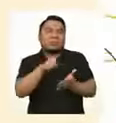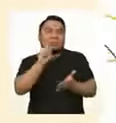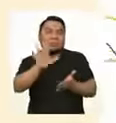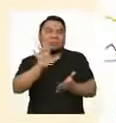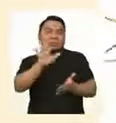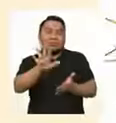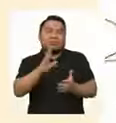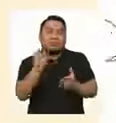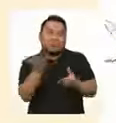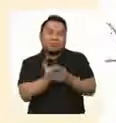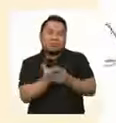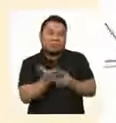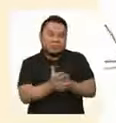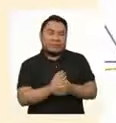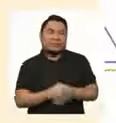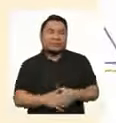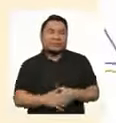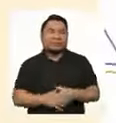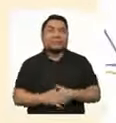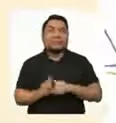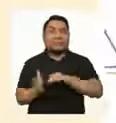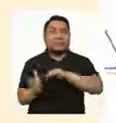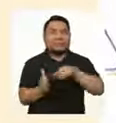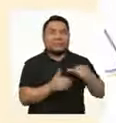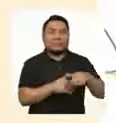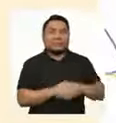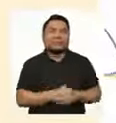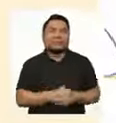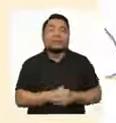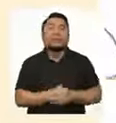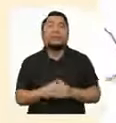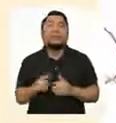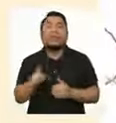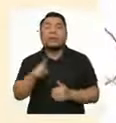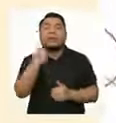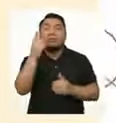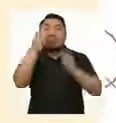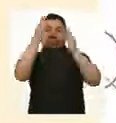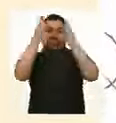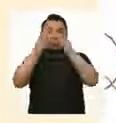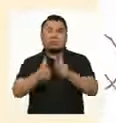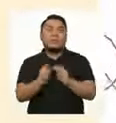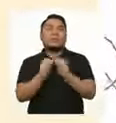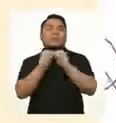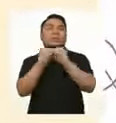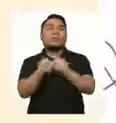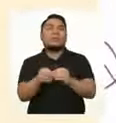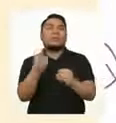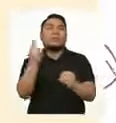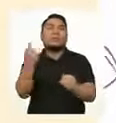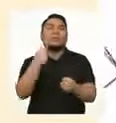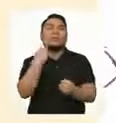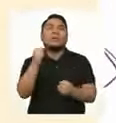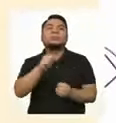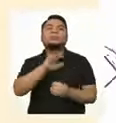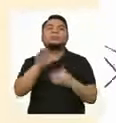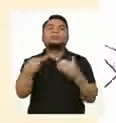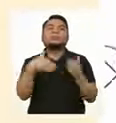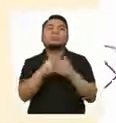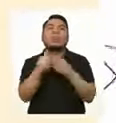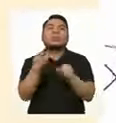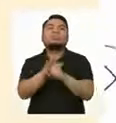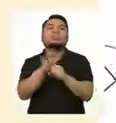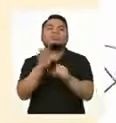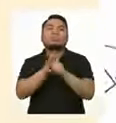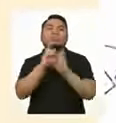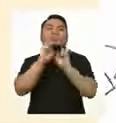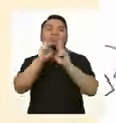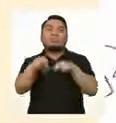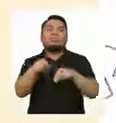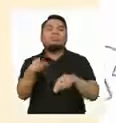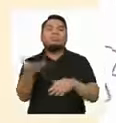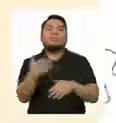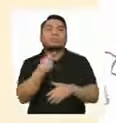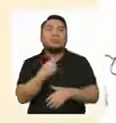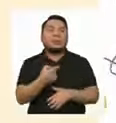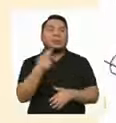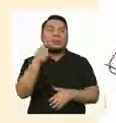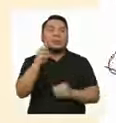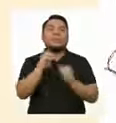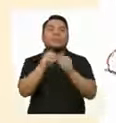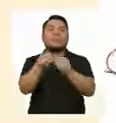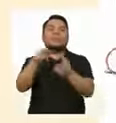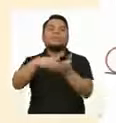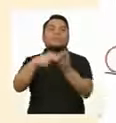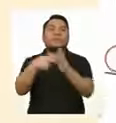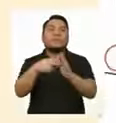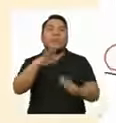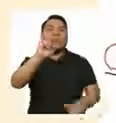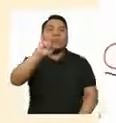su portafolio. ¡Sigamos! En la segunda columna colocaremos la frecuencia absoluta y se denota F sub